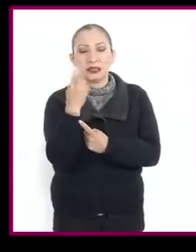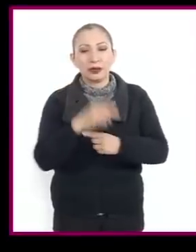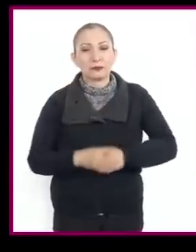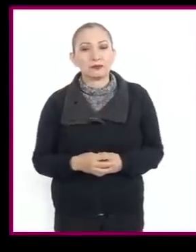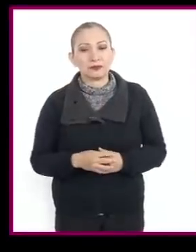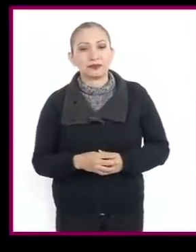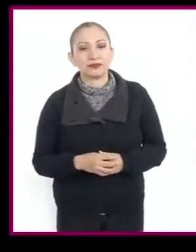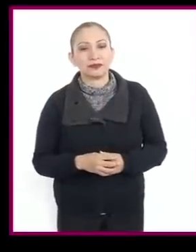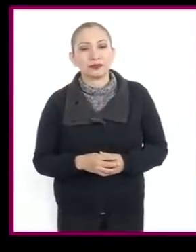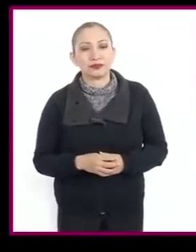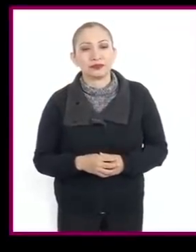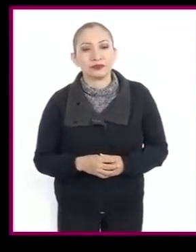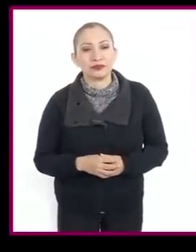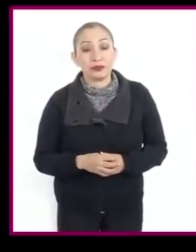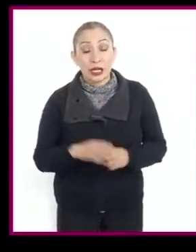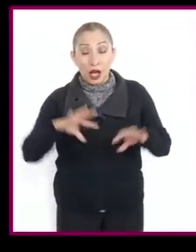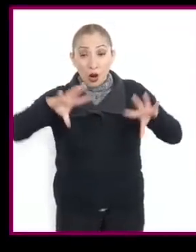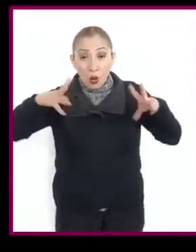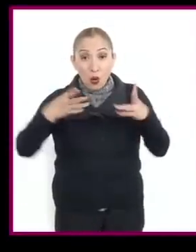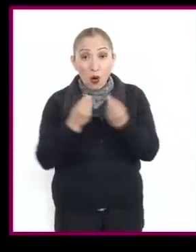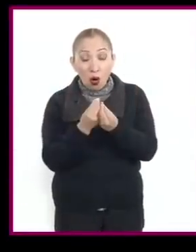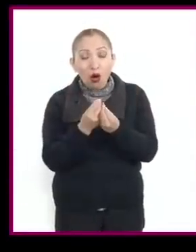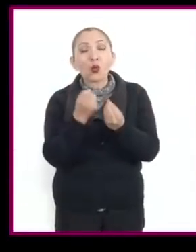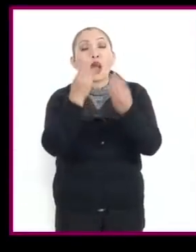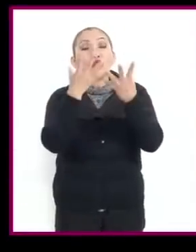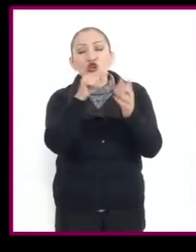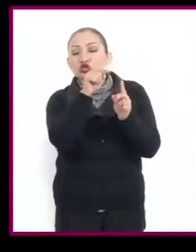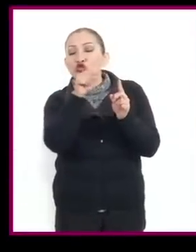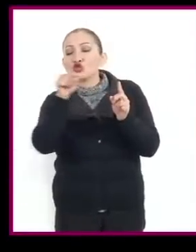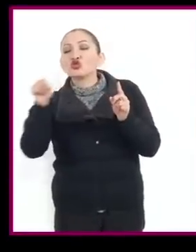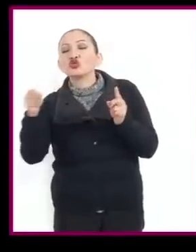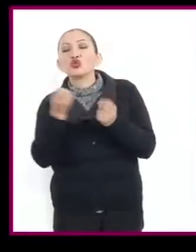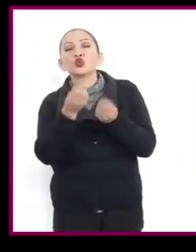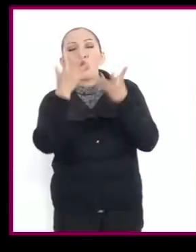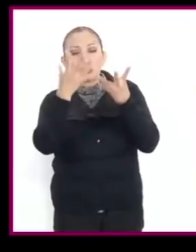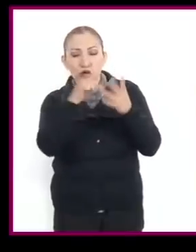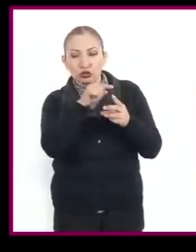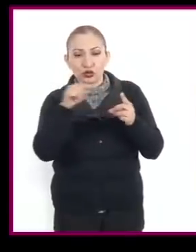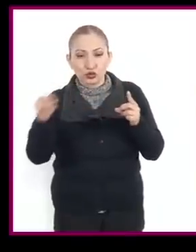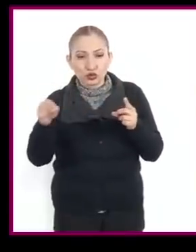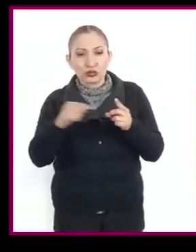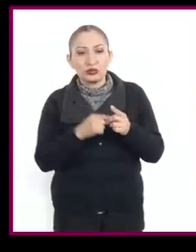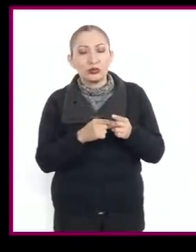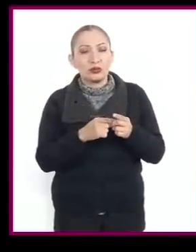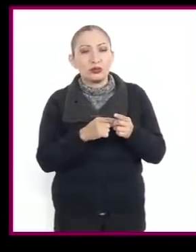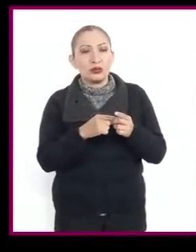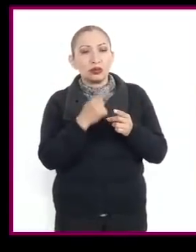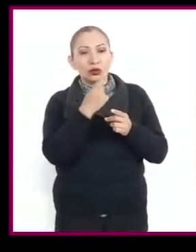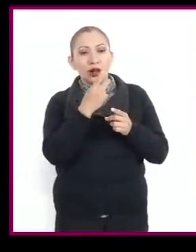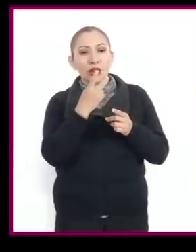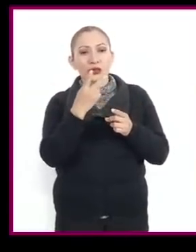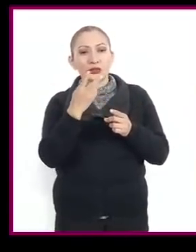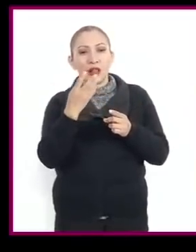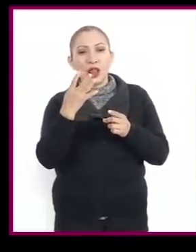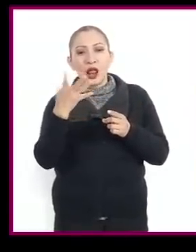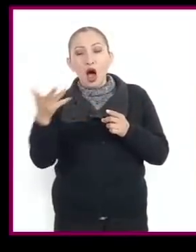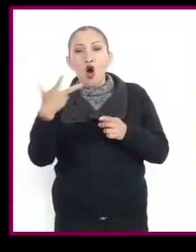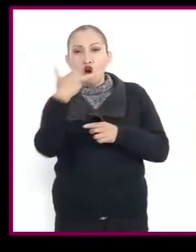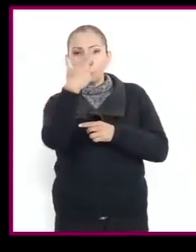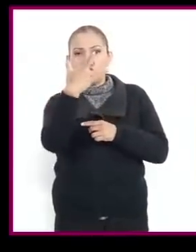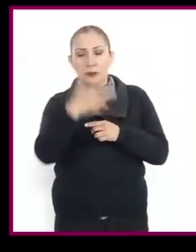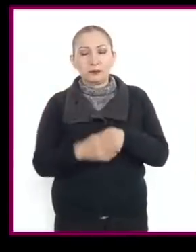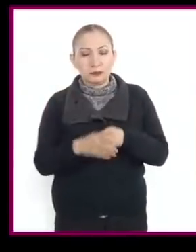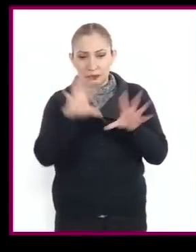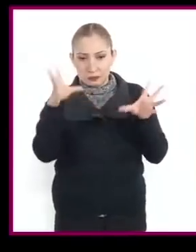más 25. Y esto hay que dividirlo entre el número de datos. Así que contando tenemos